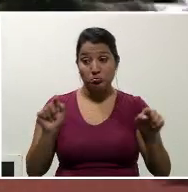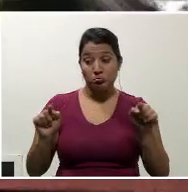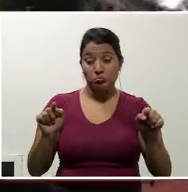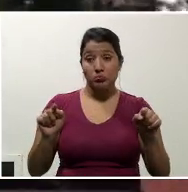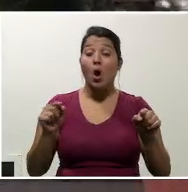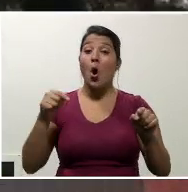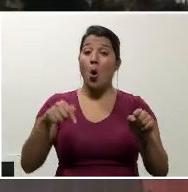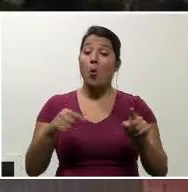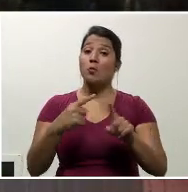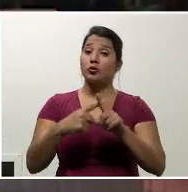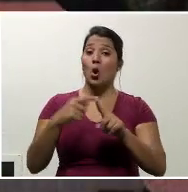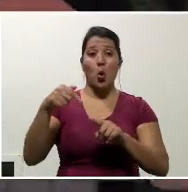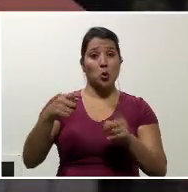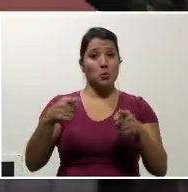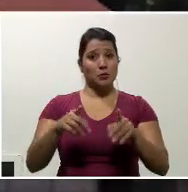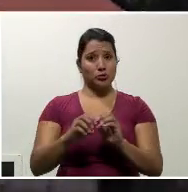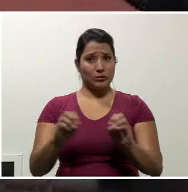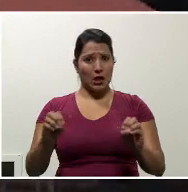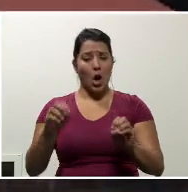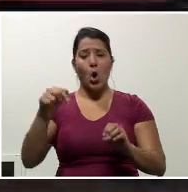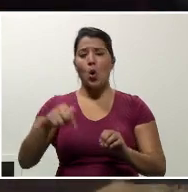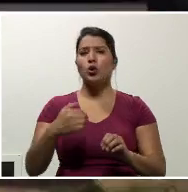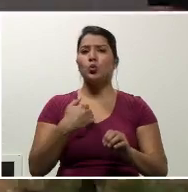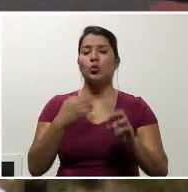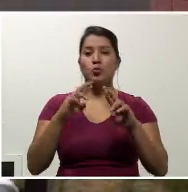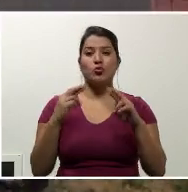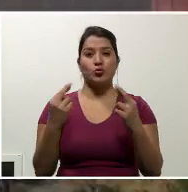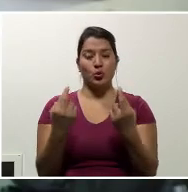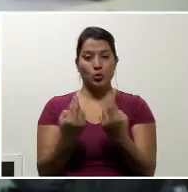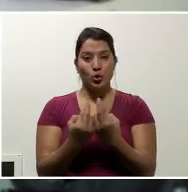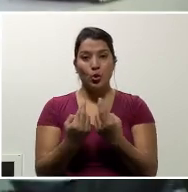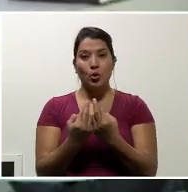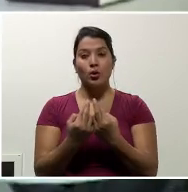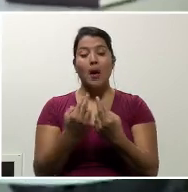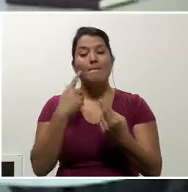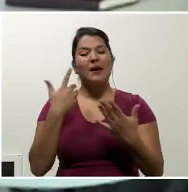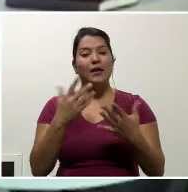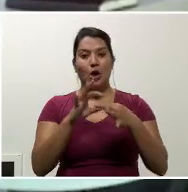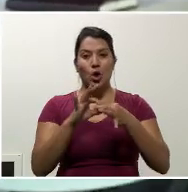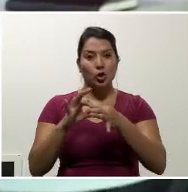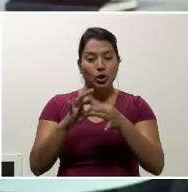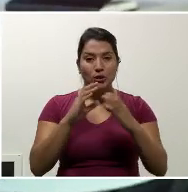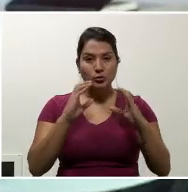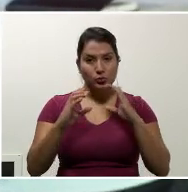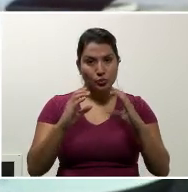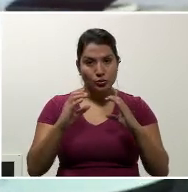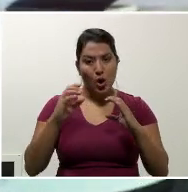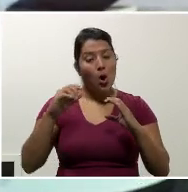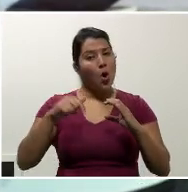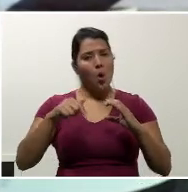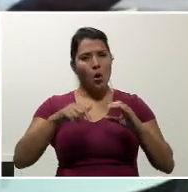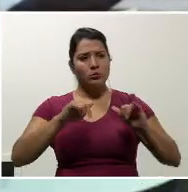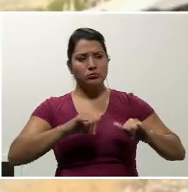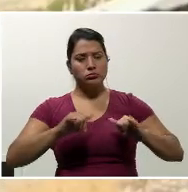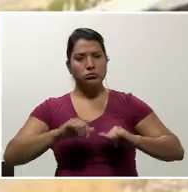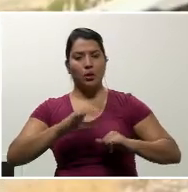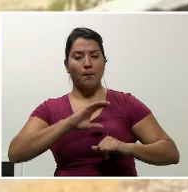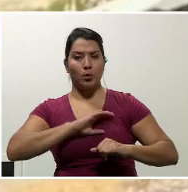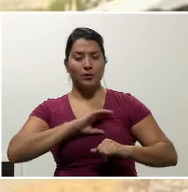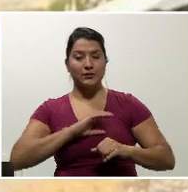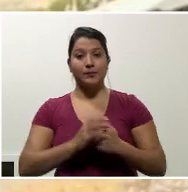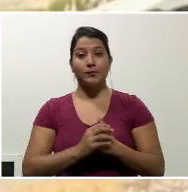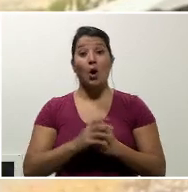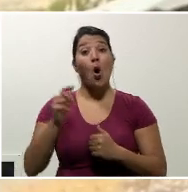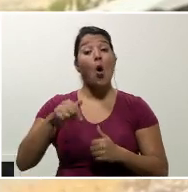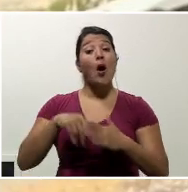positivo. Hoy no hemos tenido ningún hecho de violencia, lo que hemos tenido son reuniones de coordinación, de comunicación, se ha mantenido la presencia, el patrullaje. Hoy en